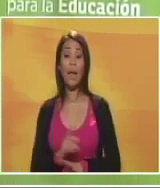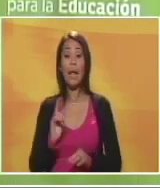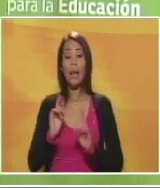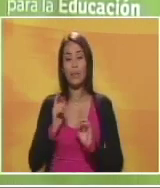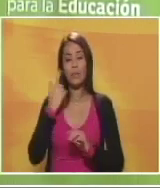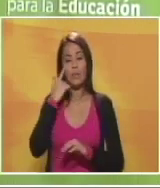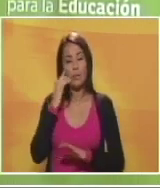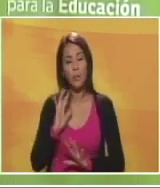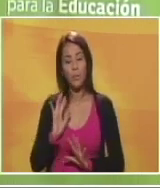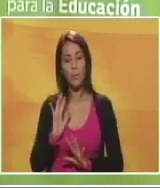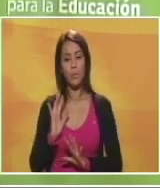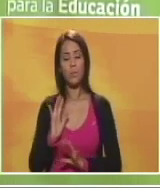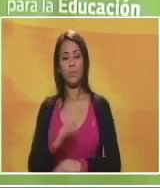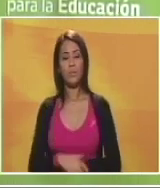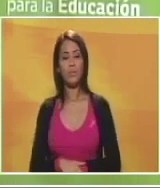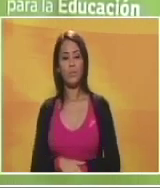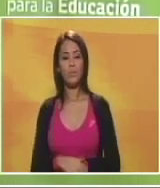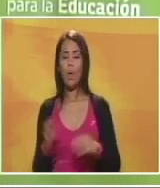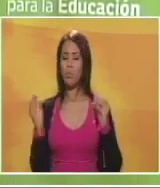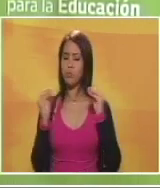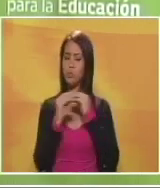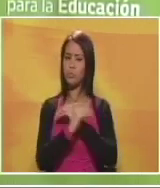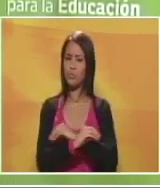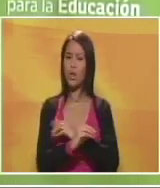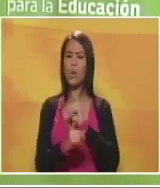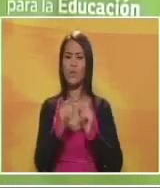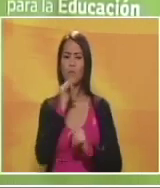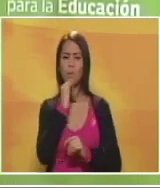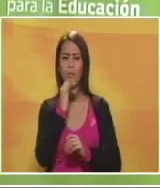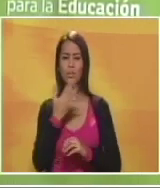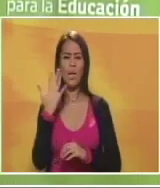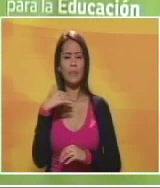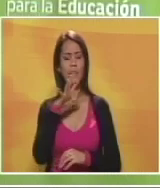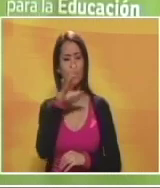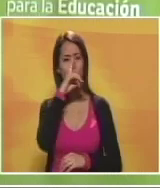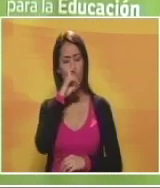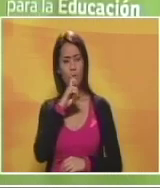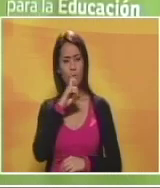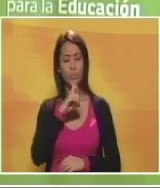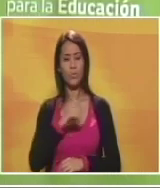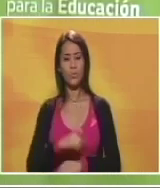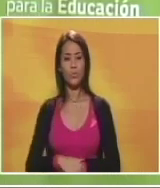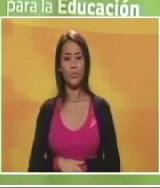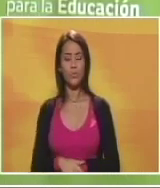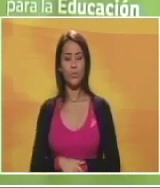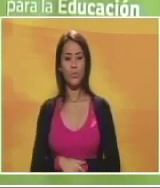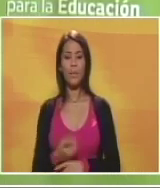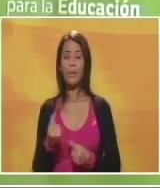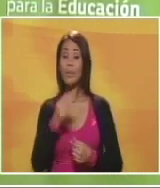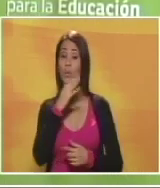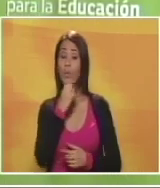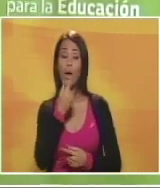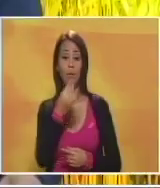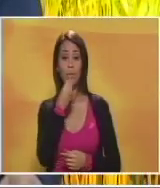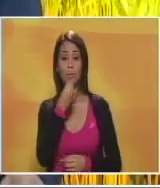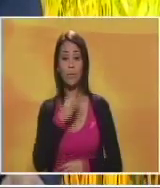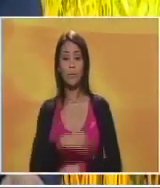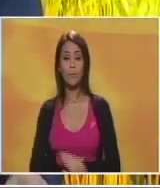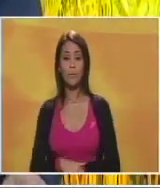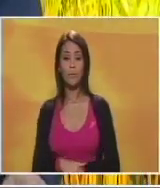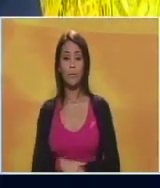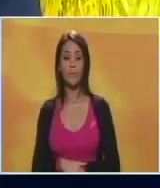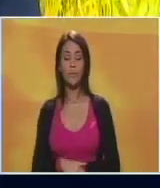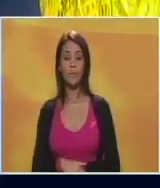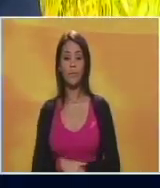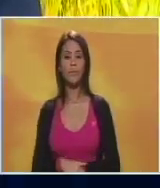él, se descontextualiza unas declaraciones que habría dado hace 5 años en torno al desabastecimiento de alimentos. Para